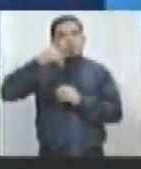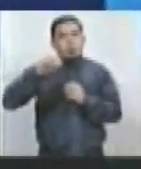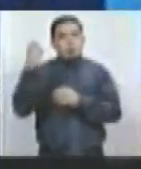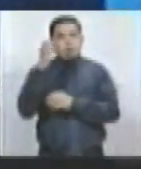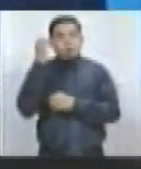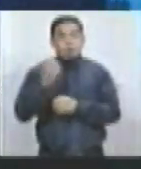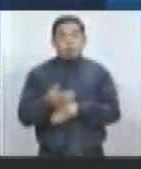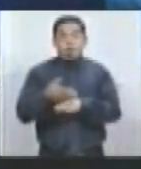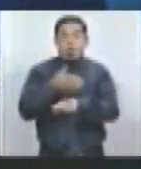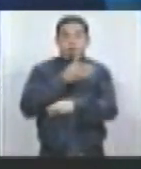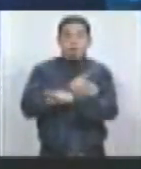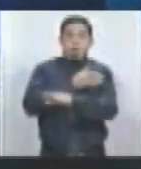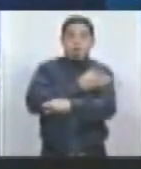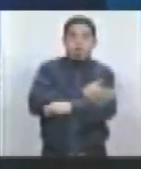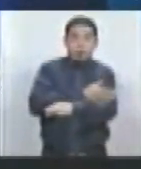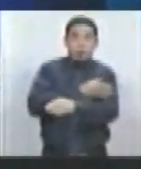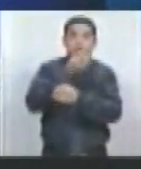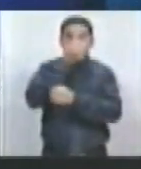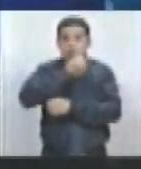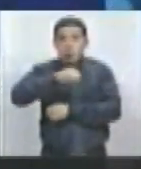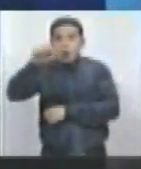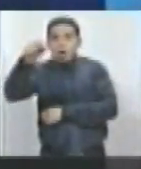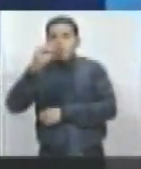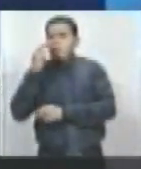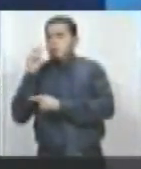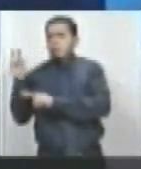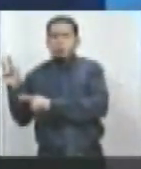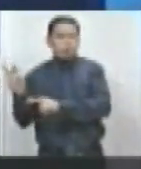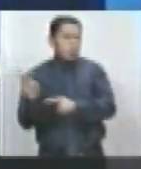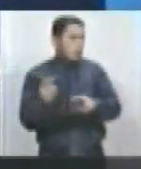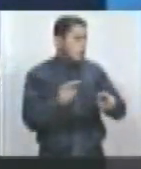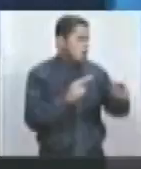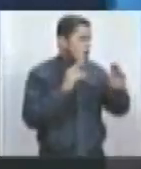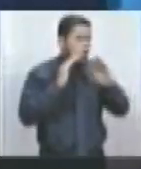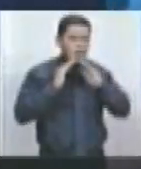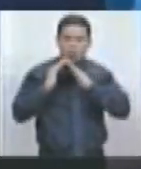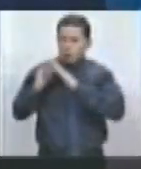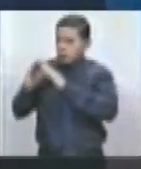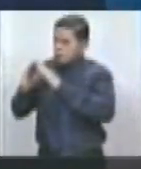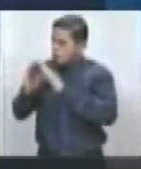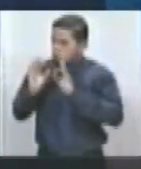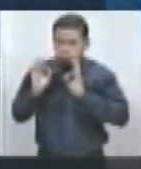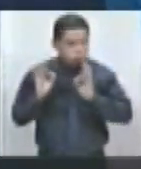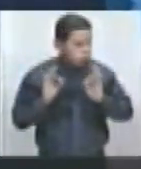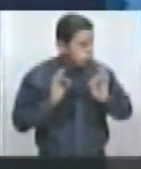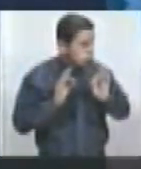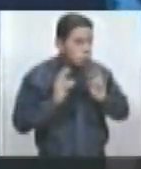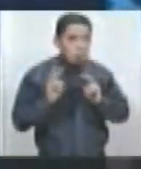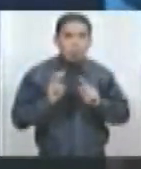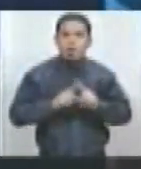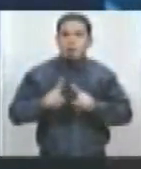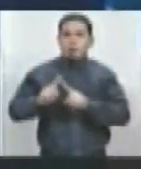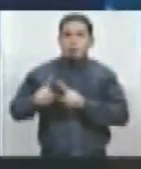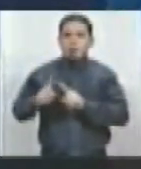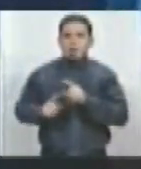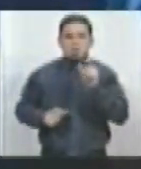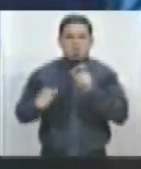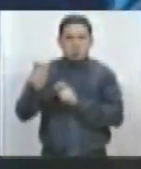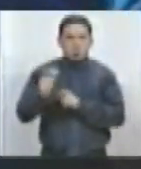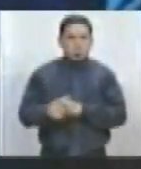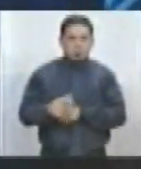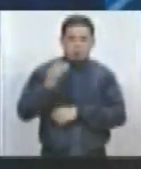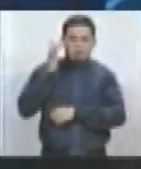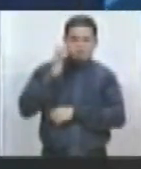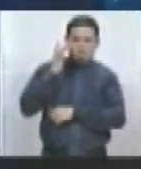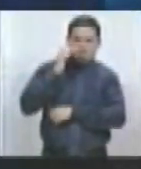días anteriores de su partida, observe las inmediaciones de su domicilio tratando de detectar cualquier tipo de persona sospechosa